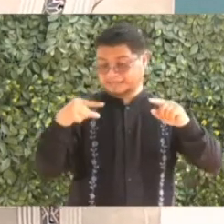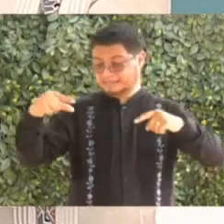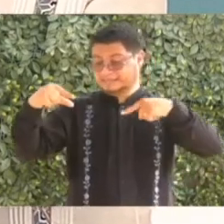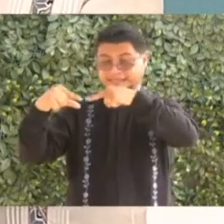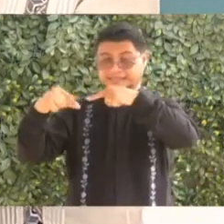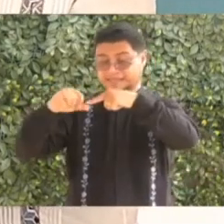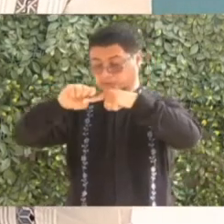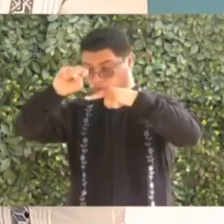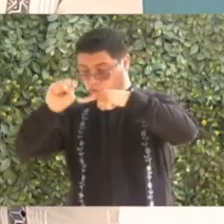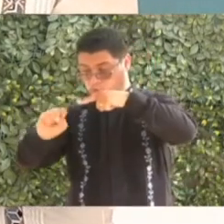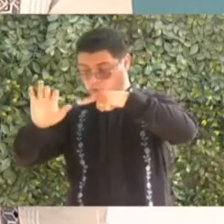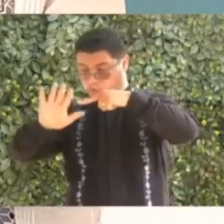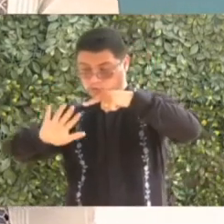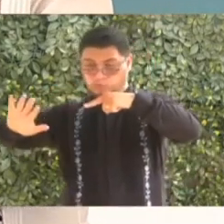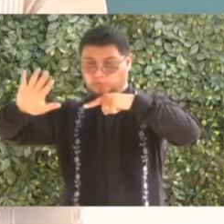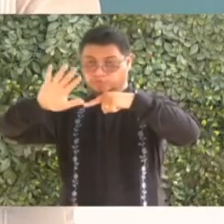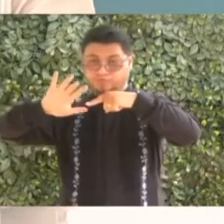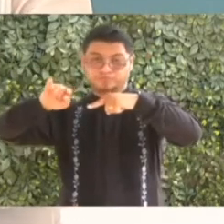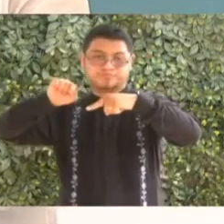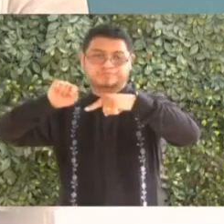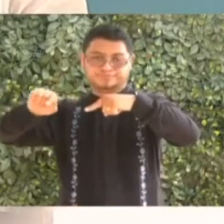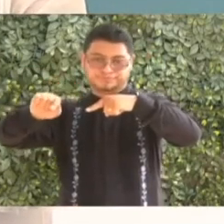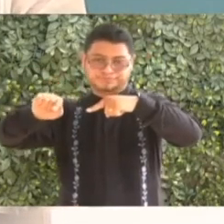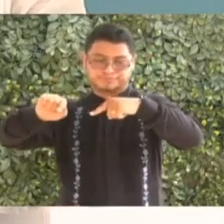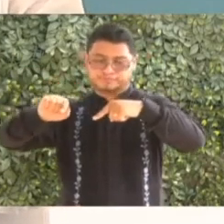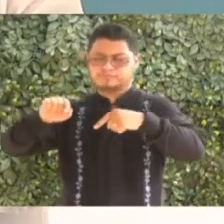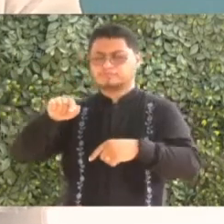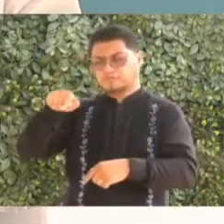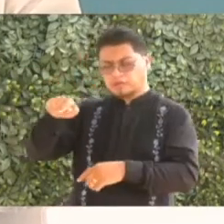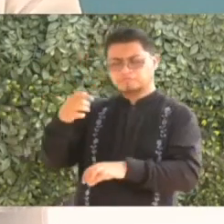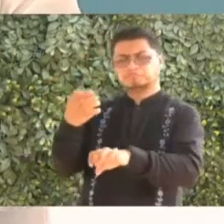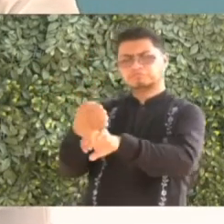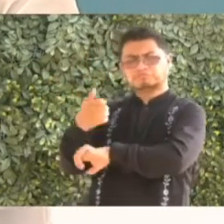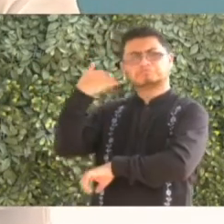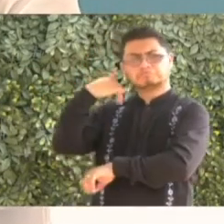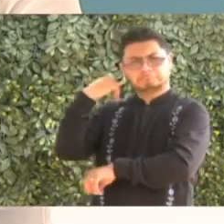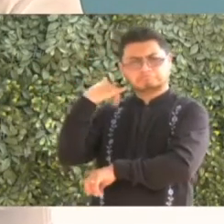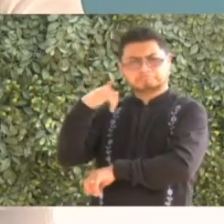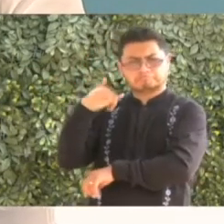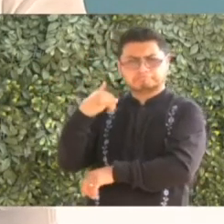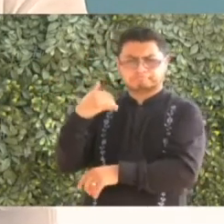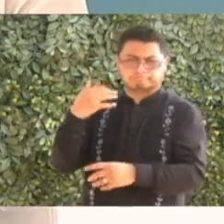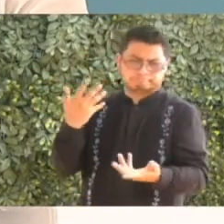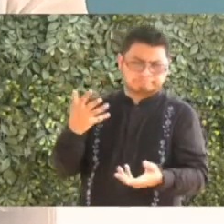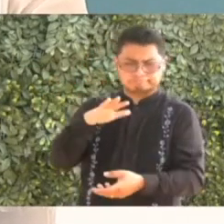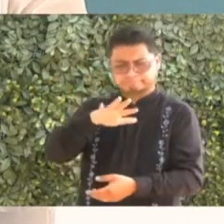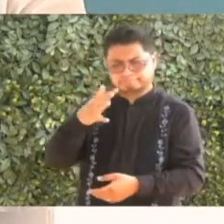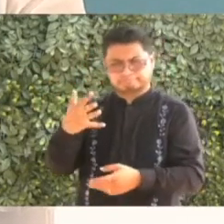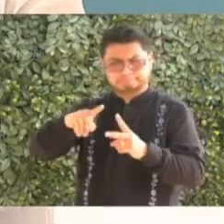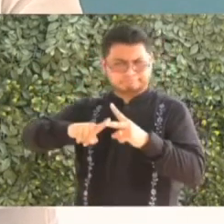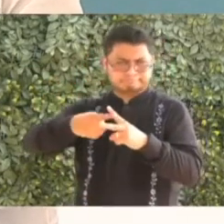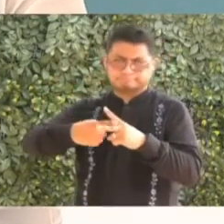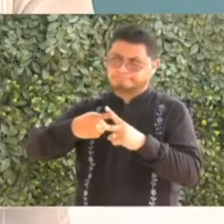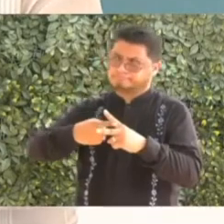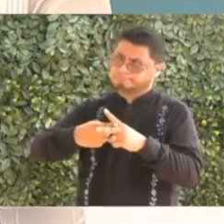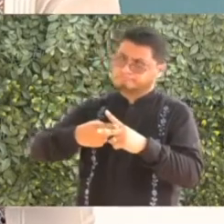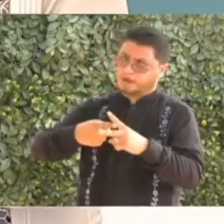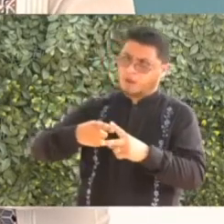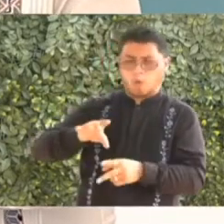tramos, y en el caso de Yucatán, pues son alrededor de 40